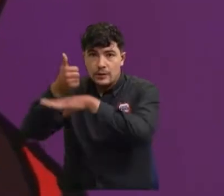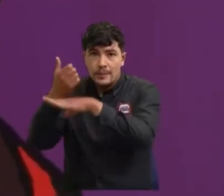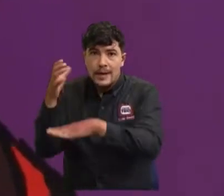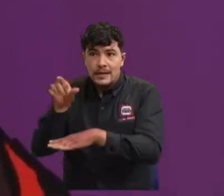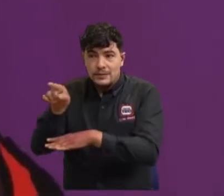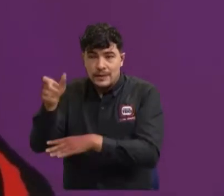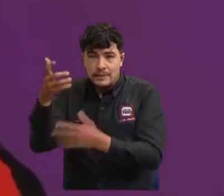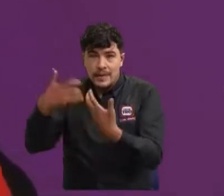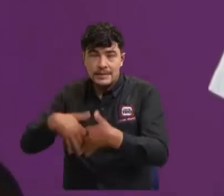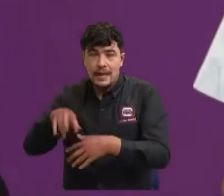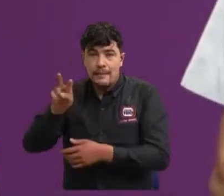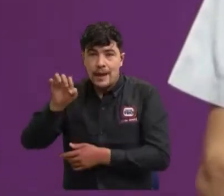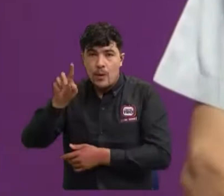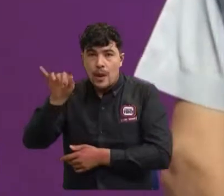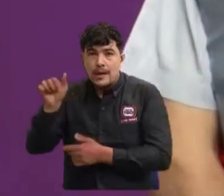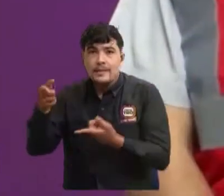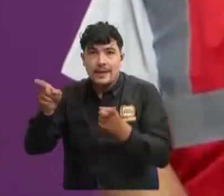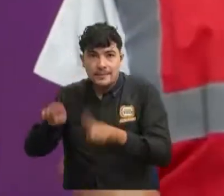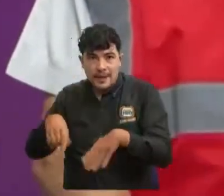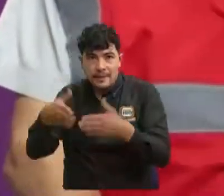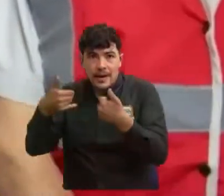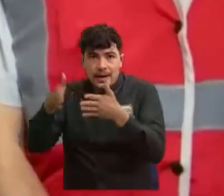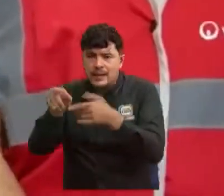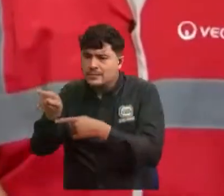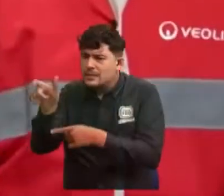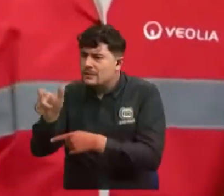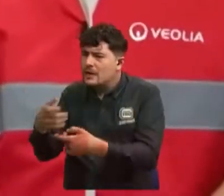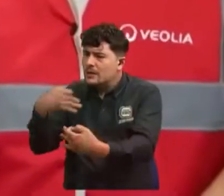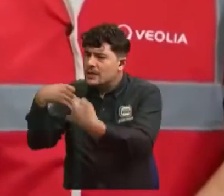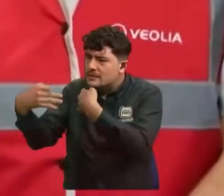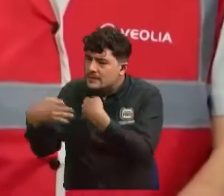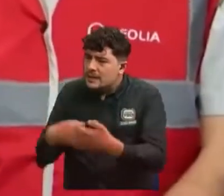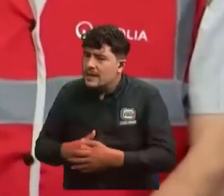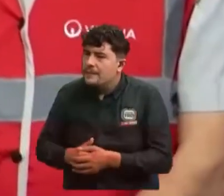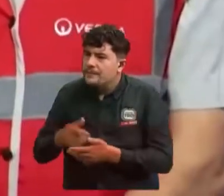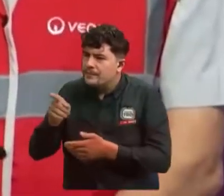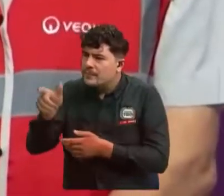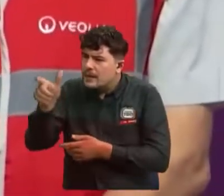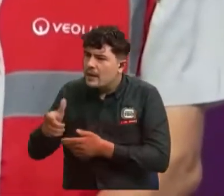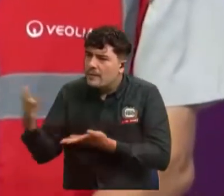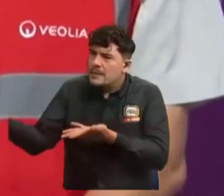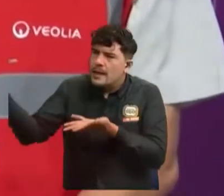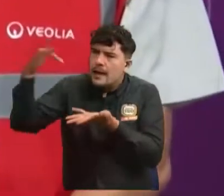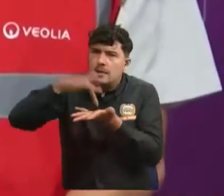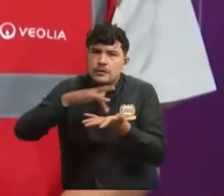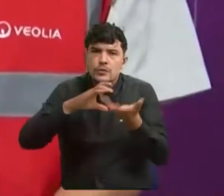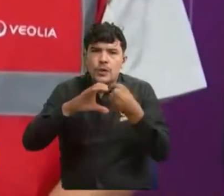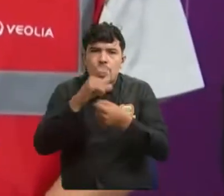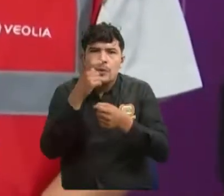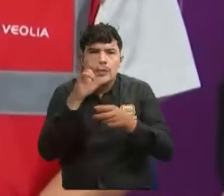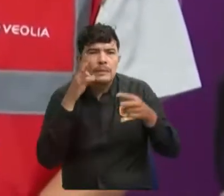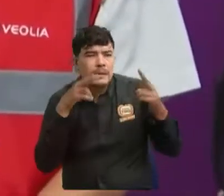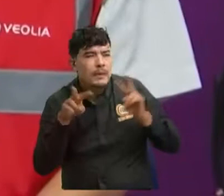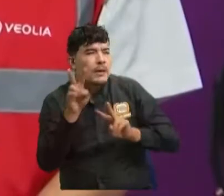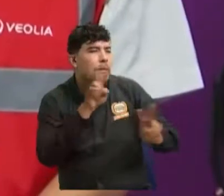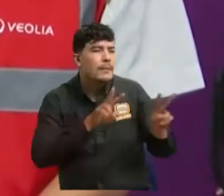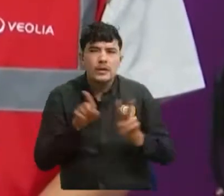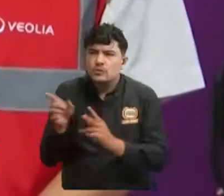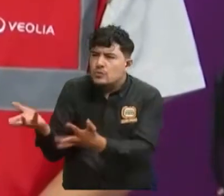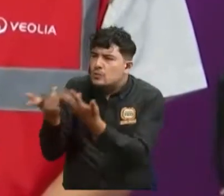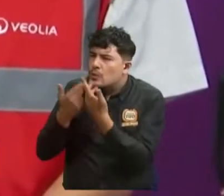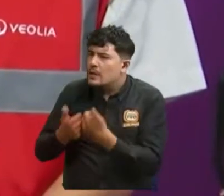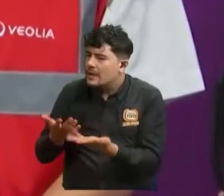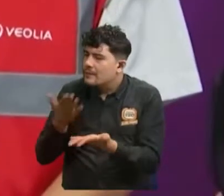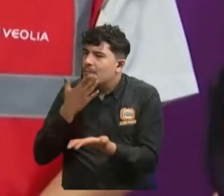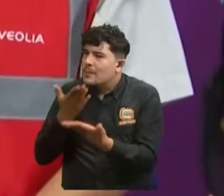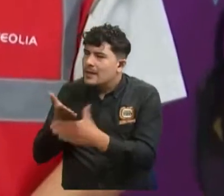Él nos va a explicar qué encontró en esta visita a la ciudad de Cúcuta, también para revisar cómo estamos en el área metropolitana. Muy buenas